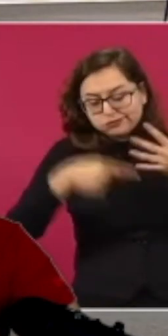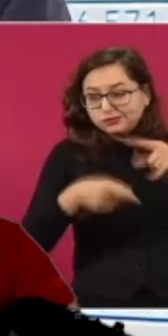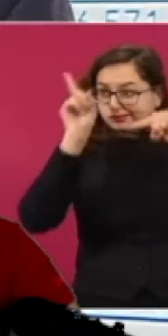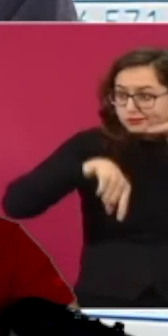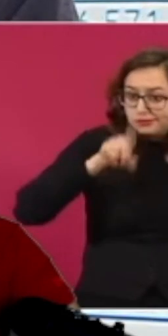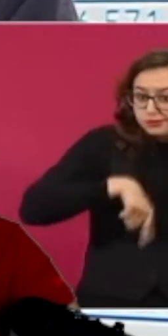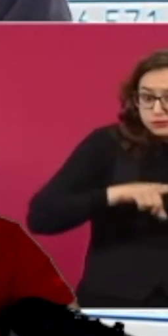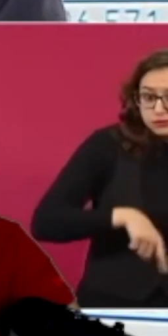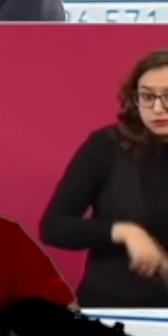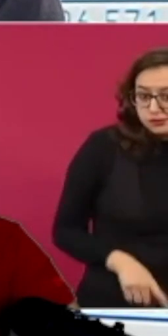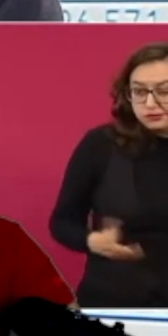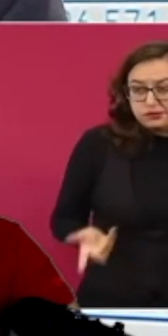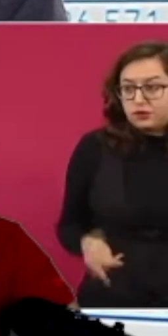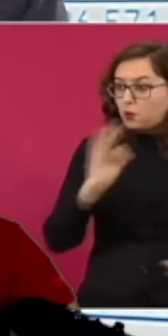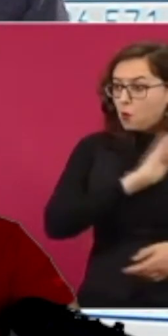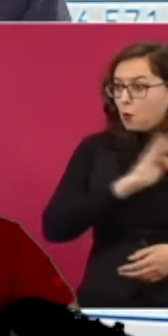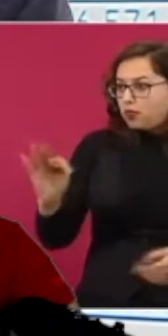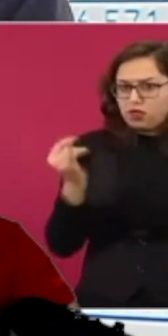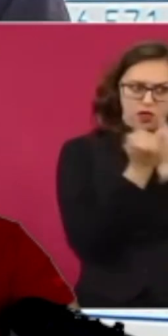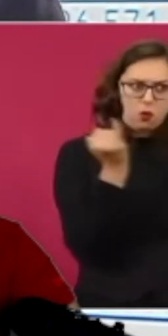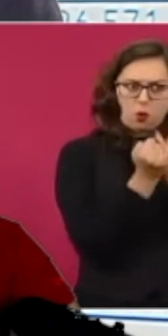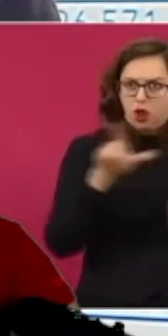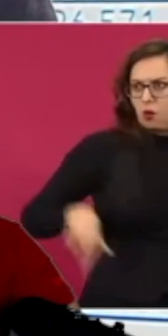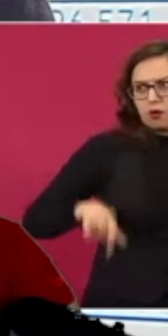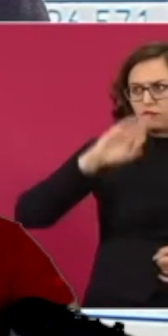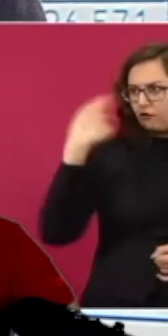Porque no les estamos planteando nada que no estemos haciendo.